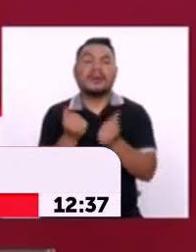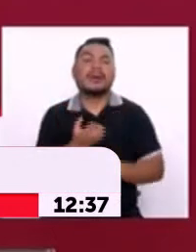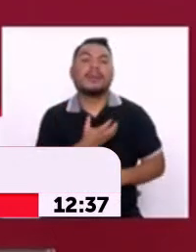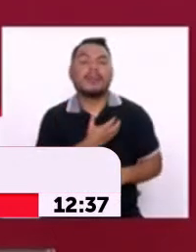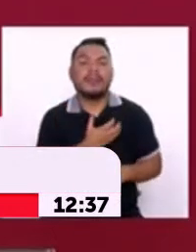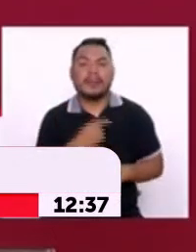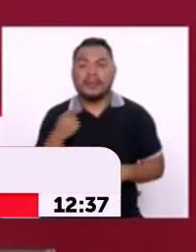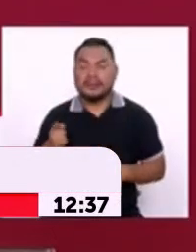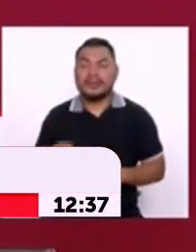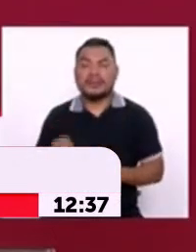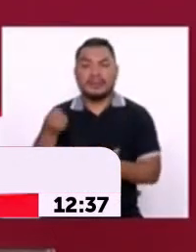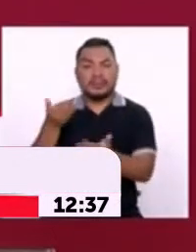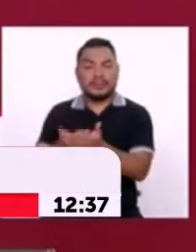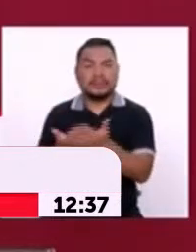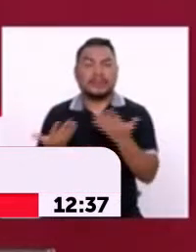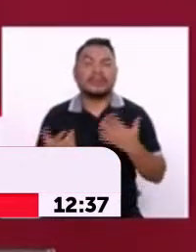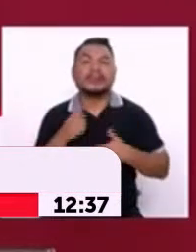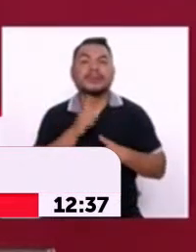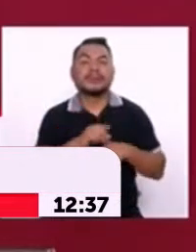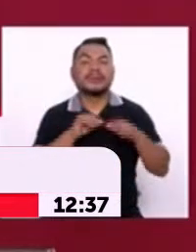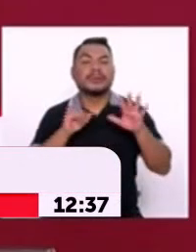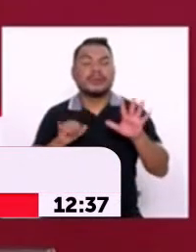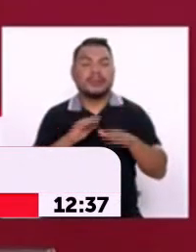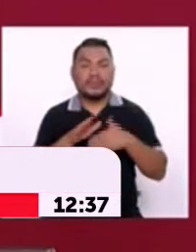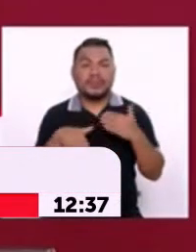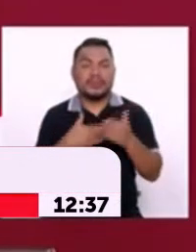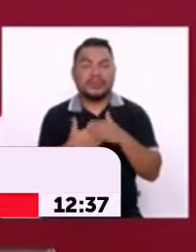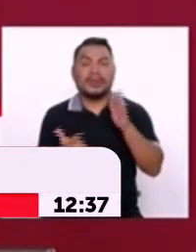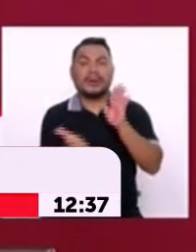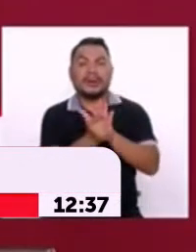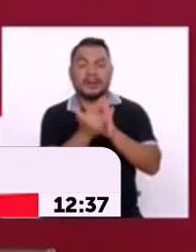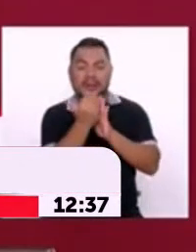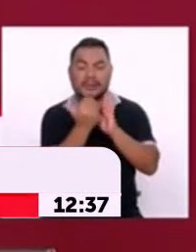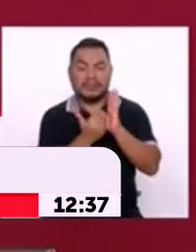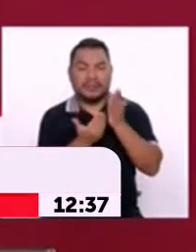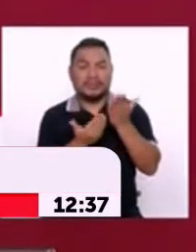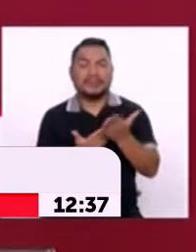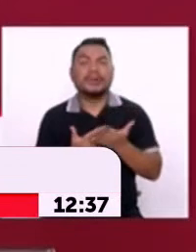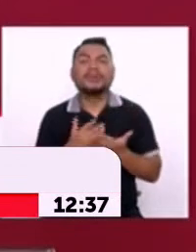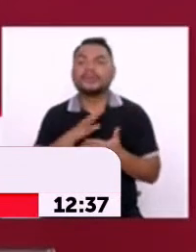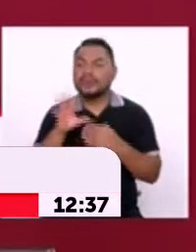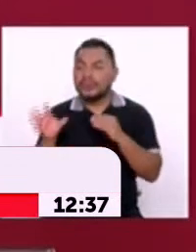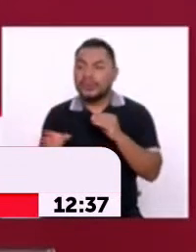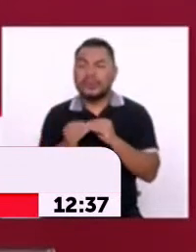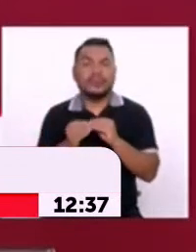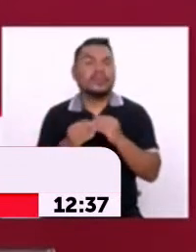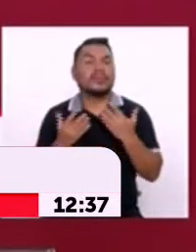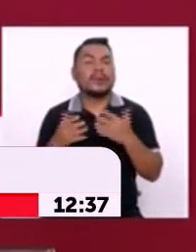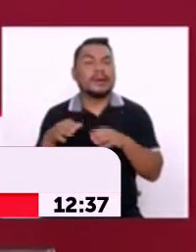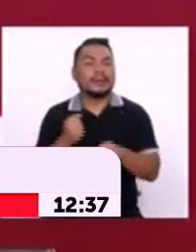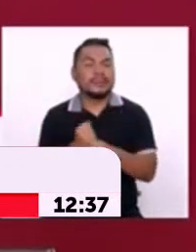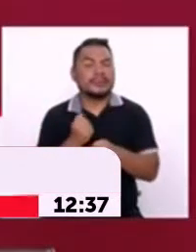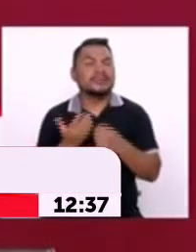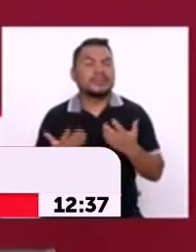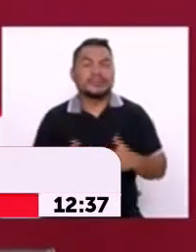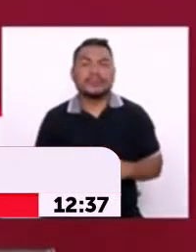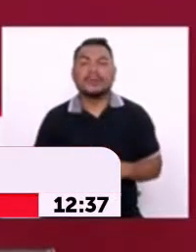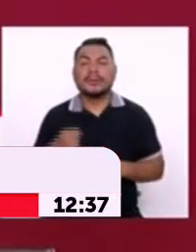de mayo, se han asignado a través de 16 dispositivos legales recursos adicionales